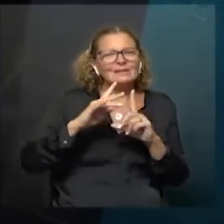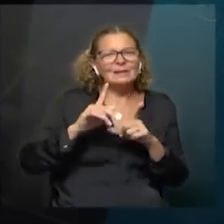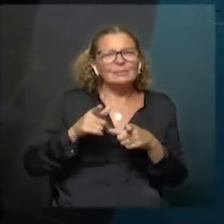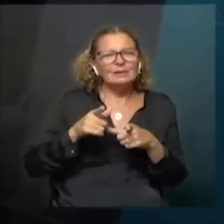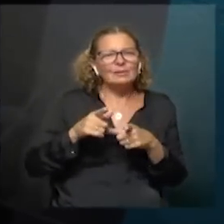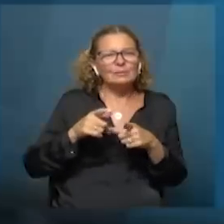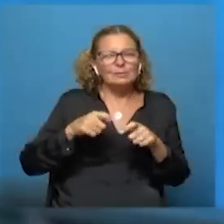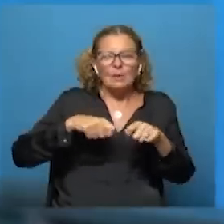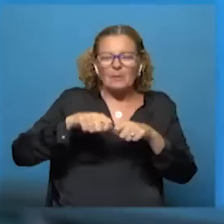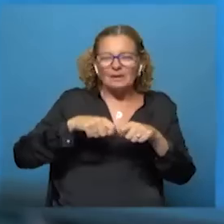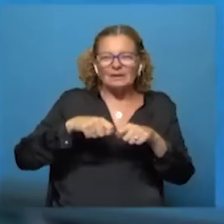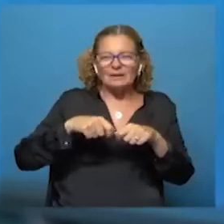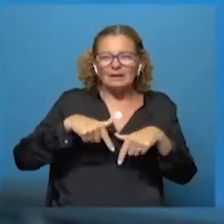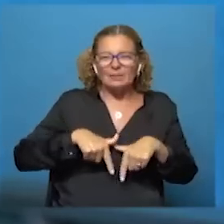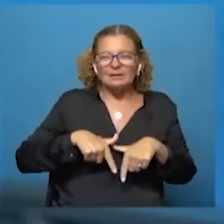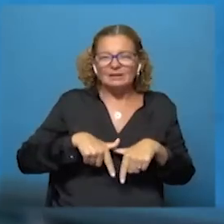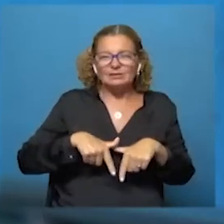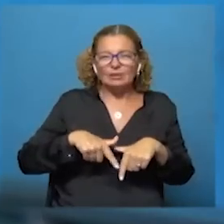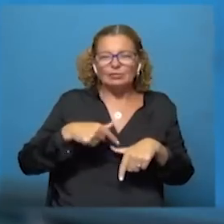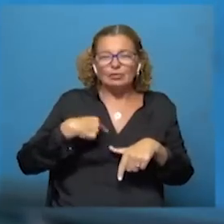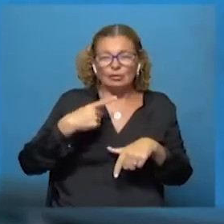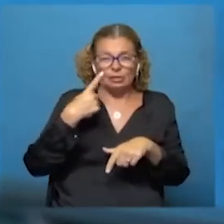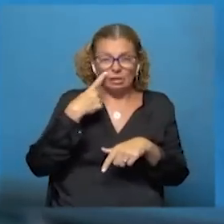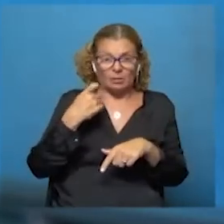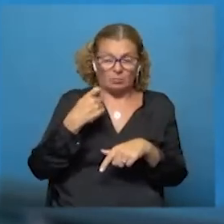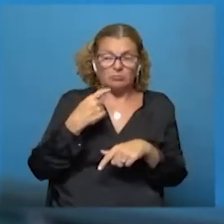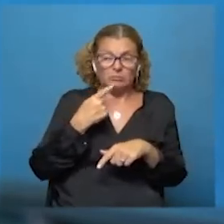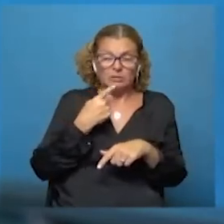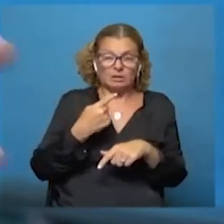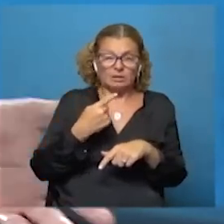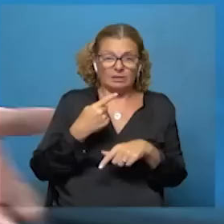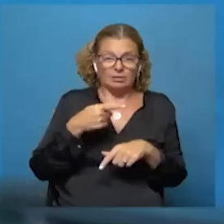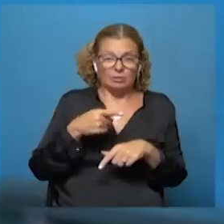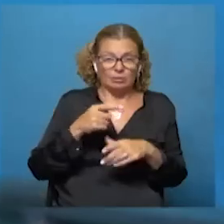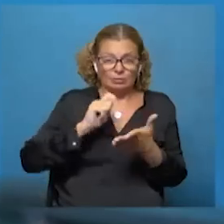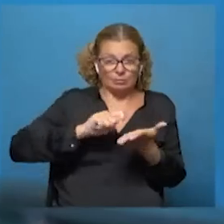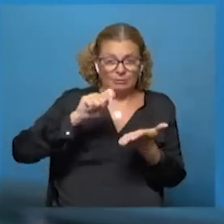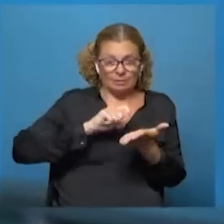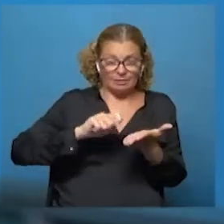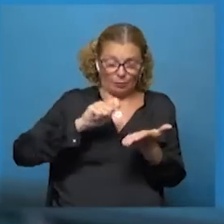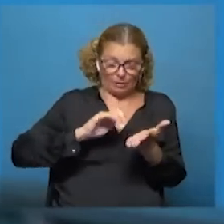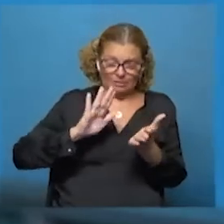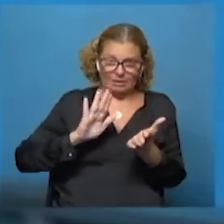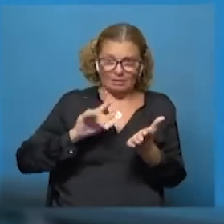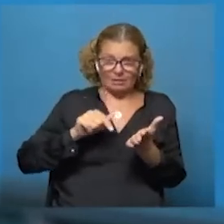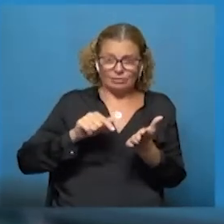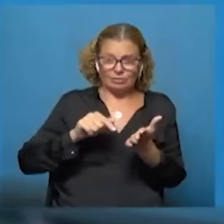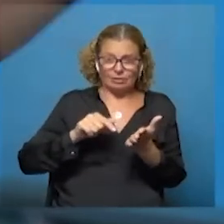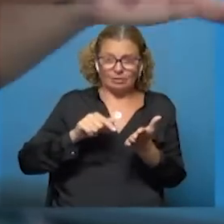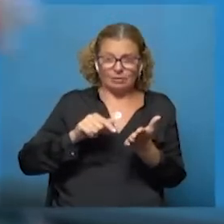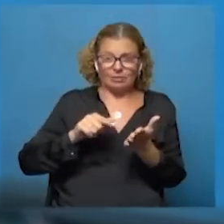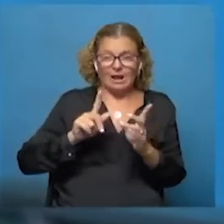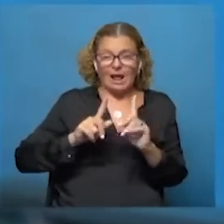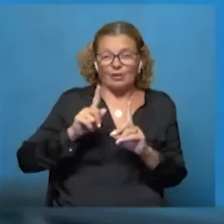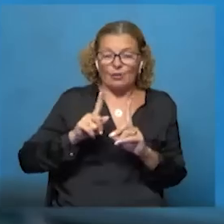veces por manejo del propio ministro que yo se lo hice notar este que todo esto que te digo está documentado porque uno tiene el defecto de que no